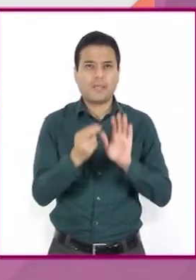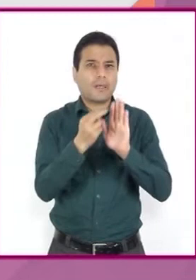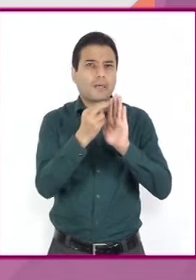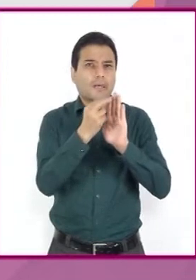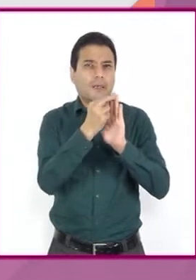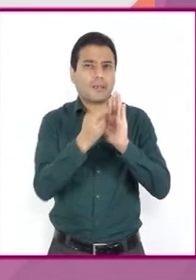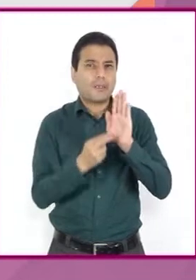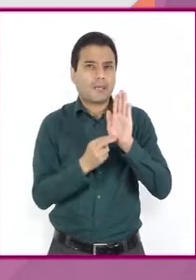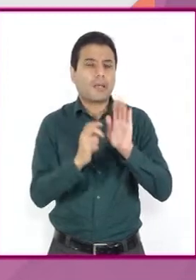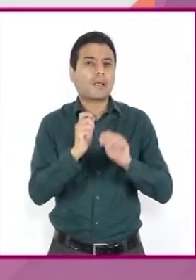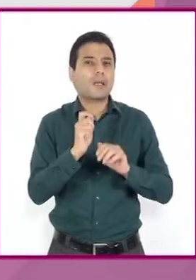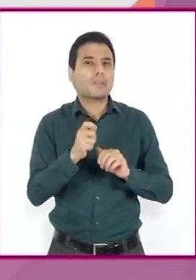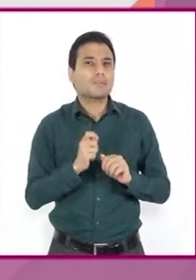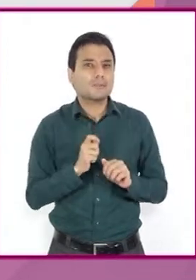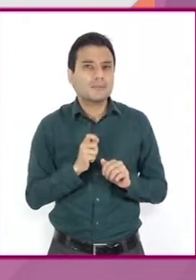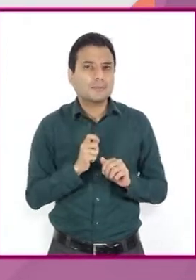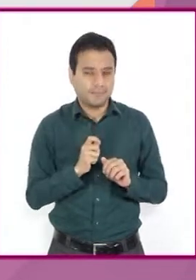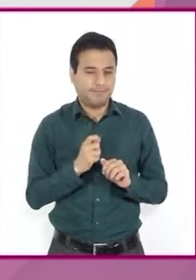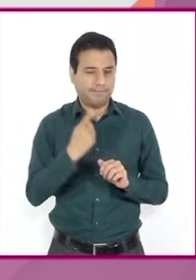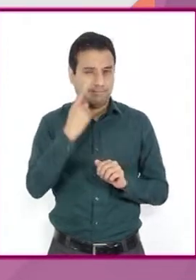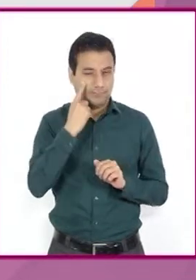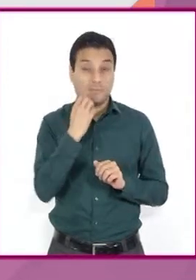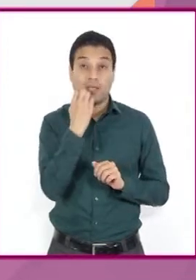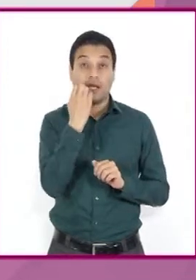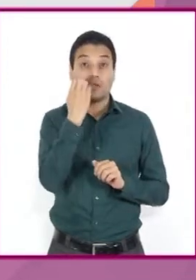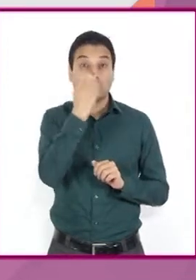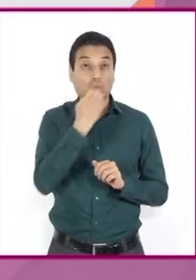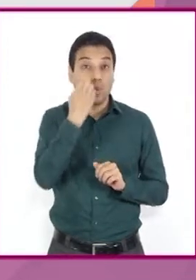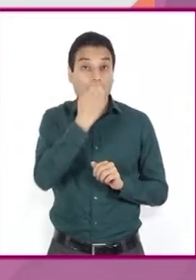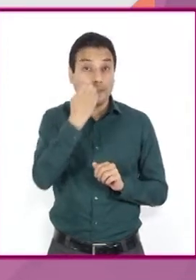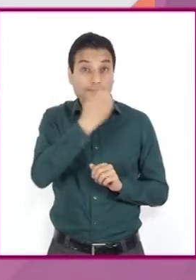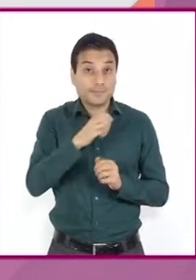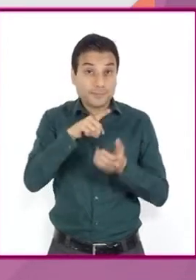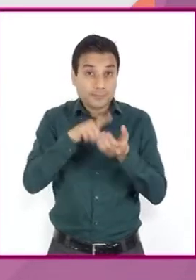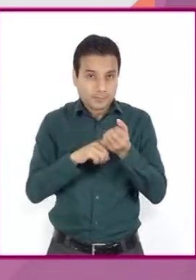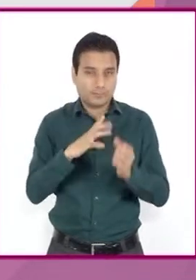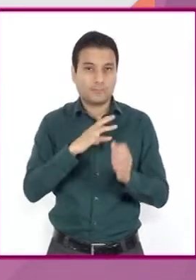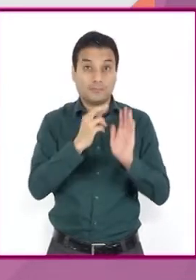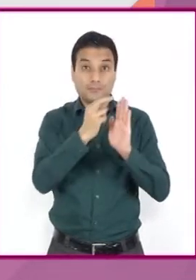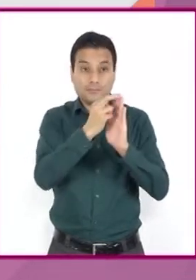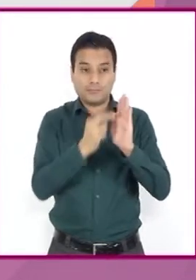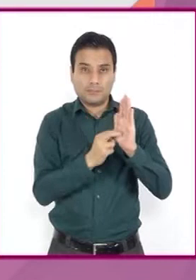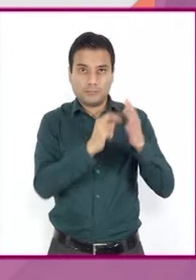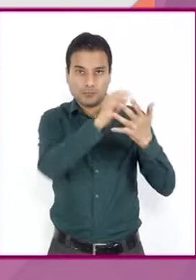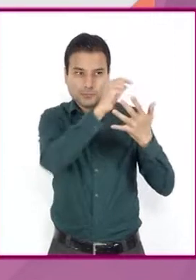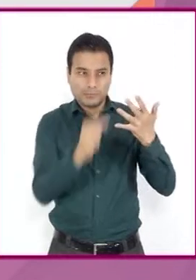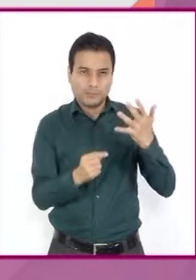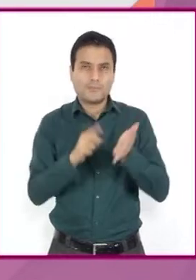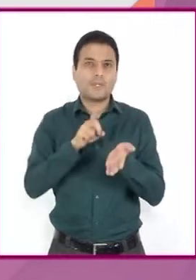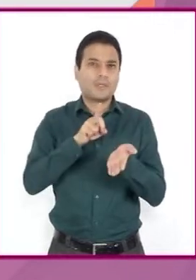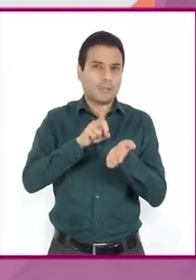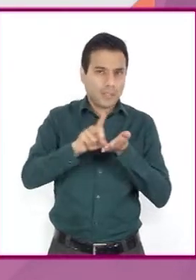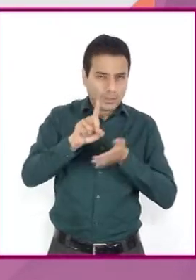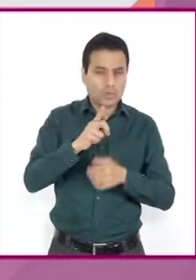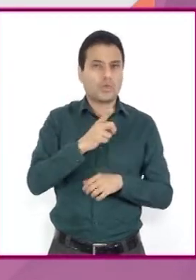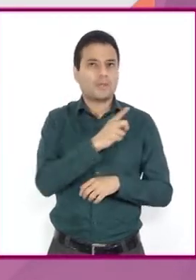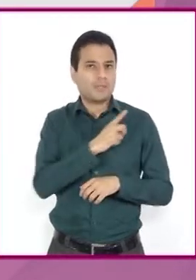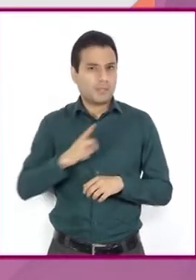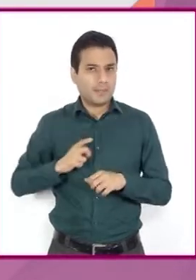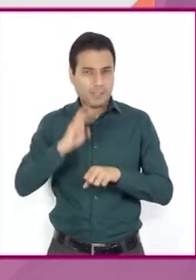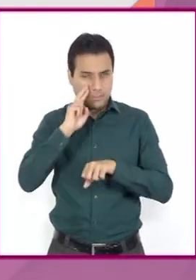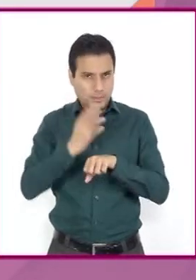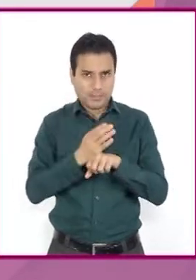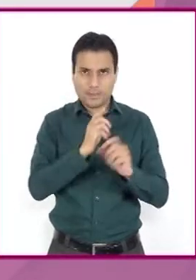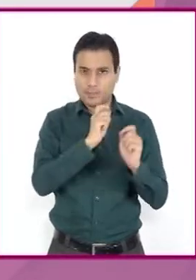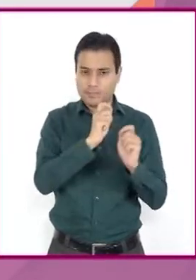ámbito escolar y por eso establece que un reglamento debe ser un referente de conductas con derechos y deberes o responsabilidades para